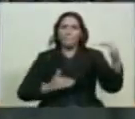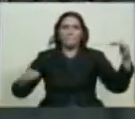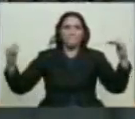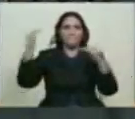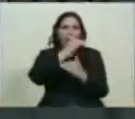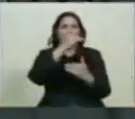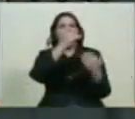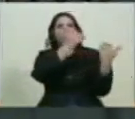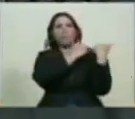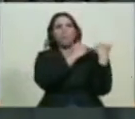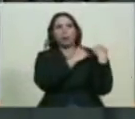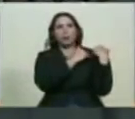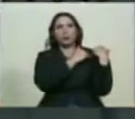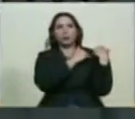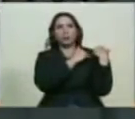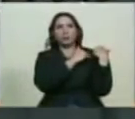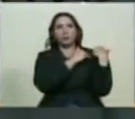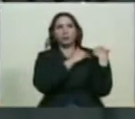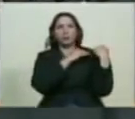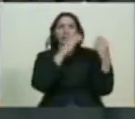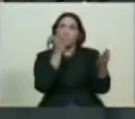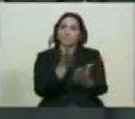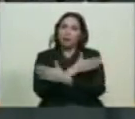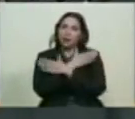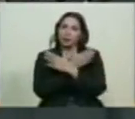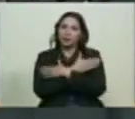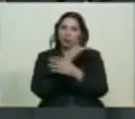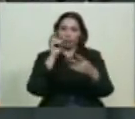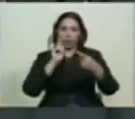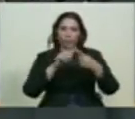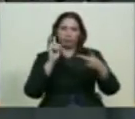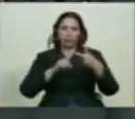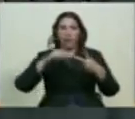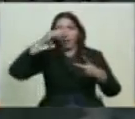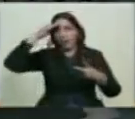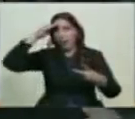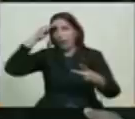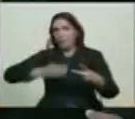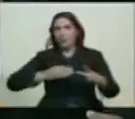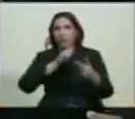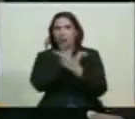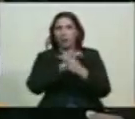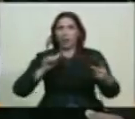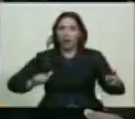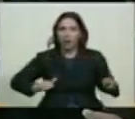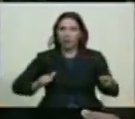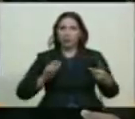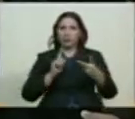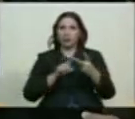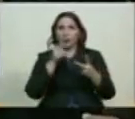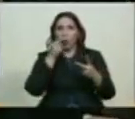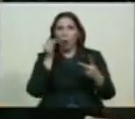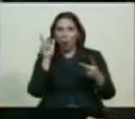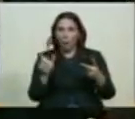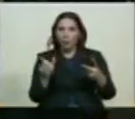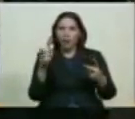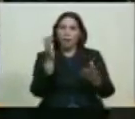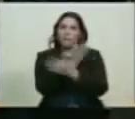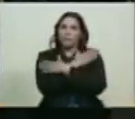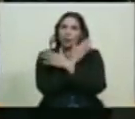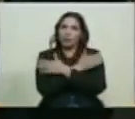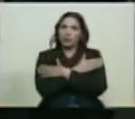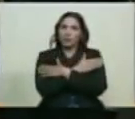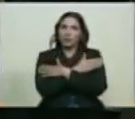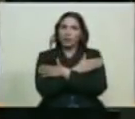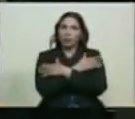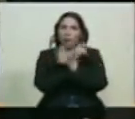Juliap, felicito al almirante Giuseppe Alessandrello y felicito a la